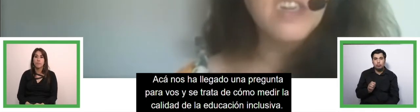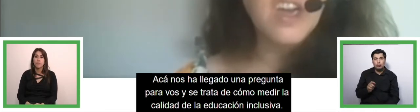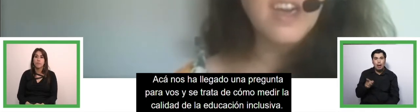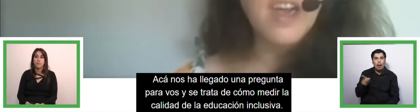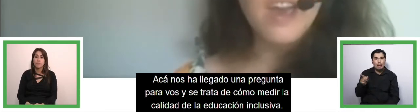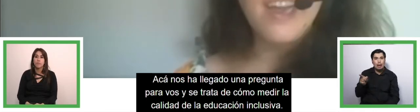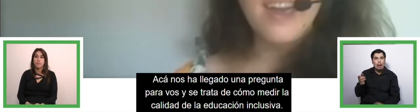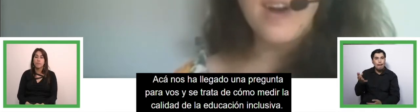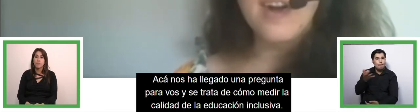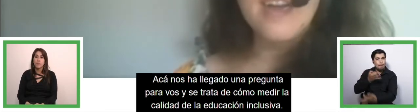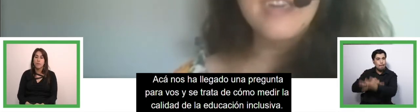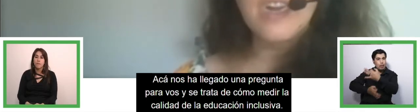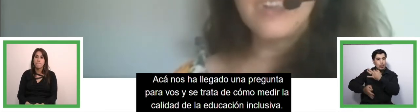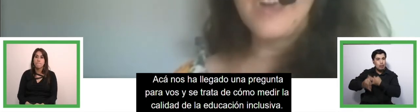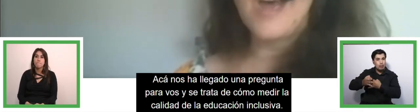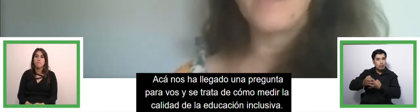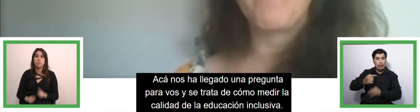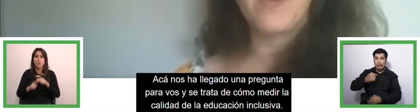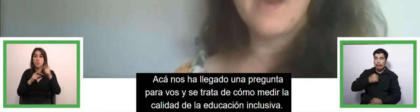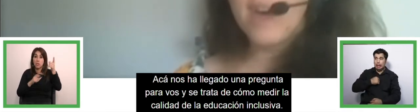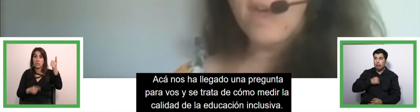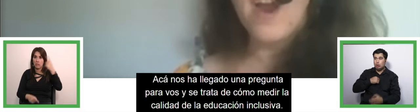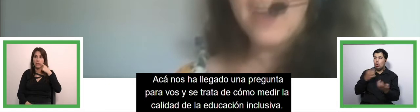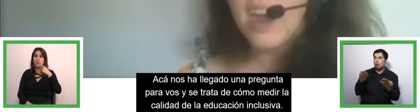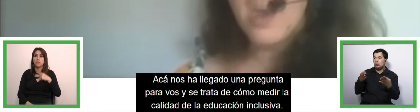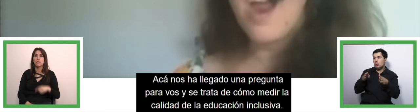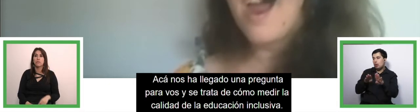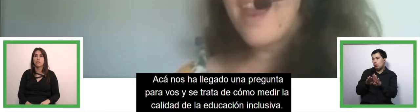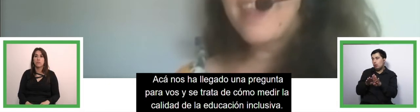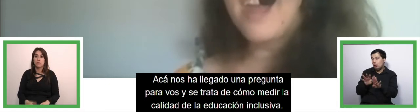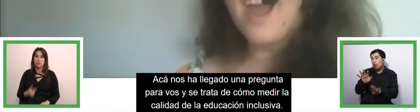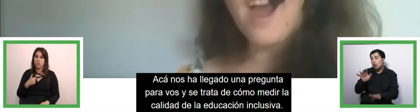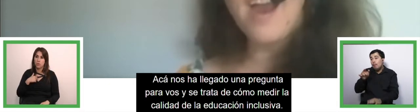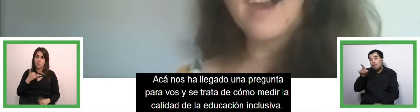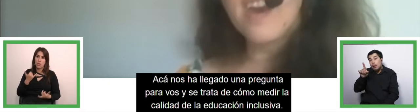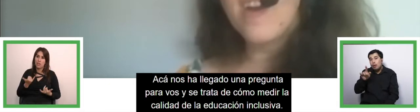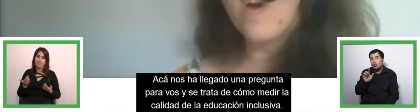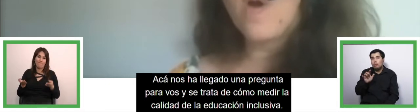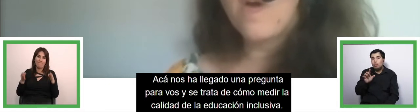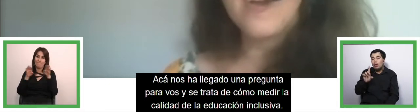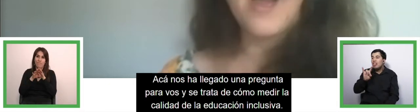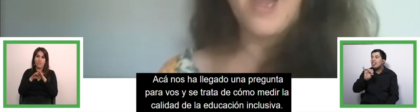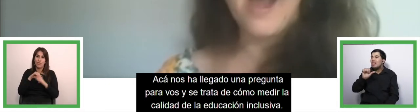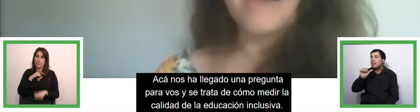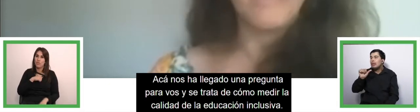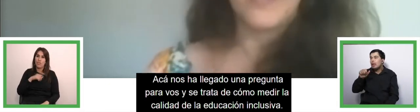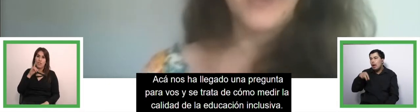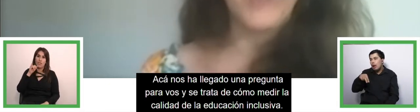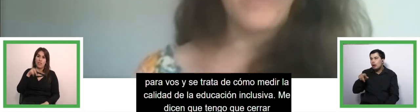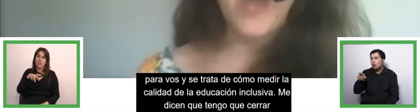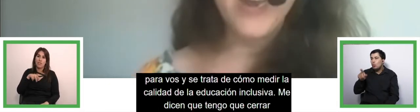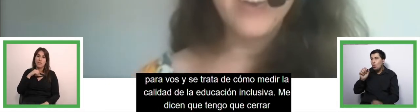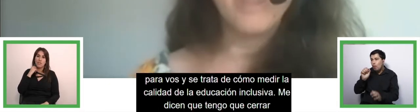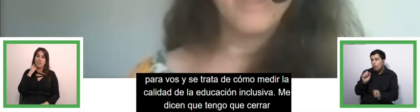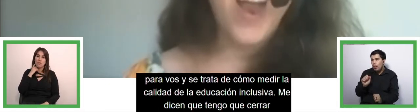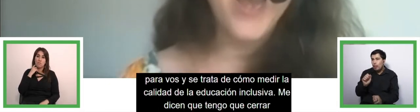Acá me dicen que tengo que cerrar, pero igual, Dean, me